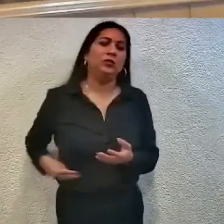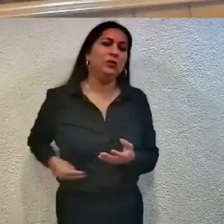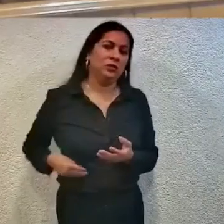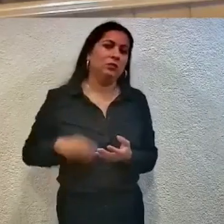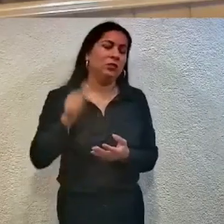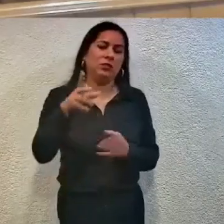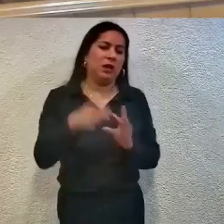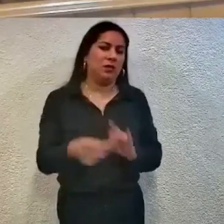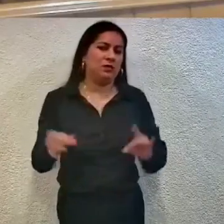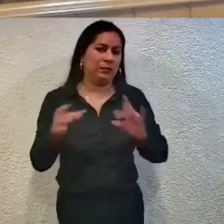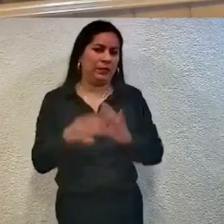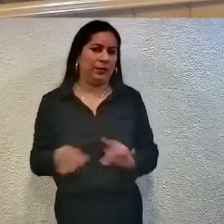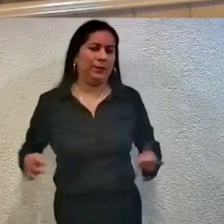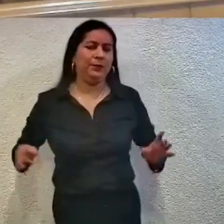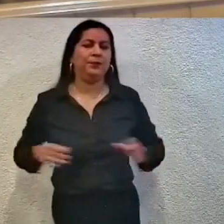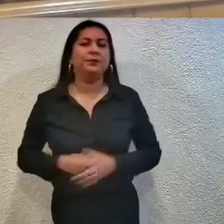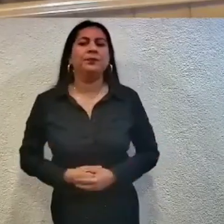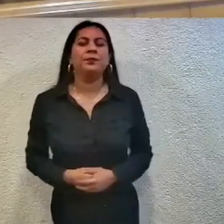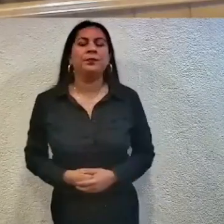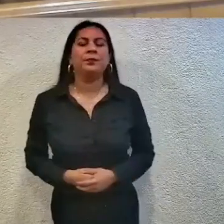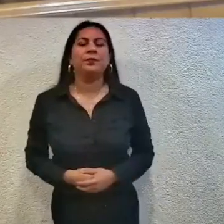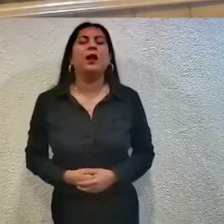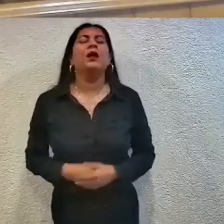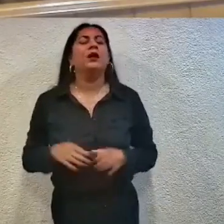que corresponden al municipio de referencia.